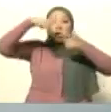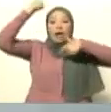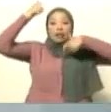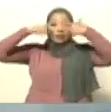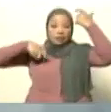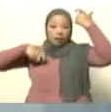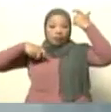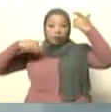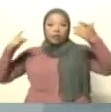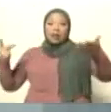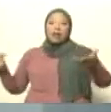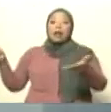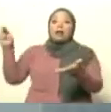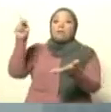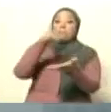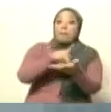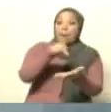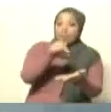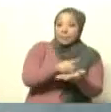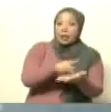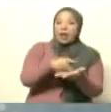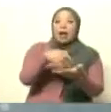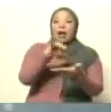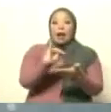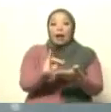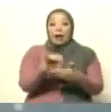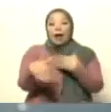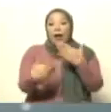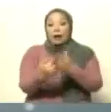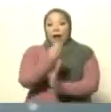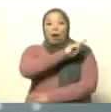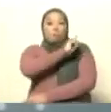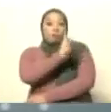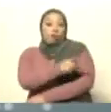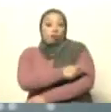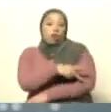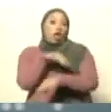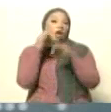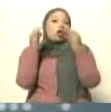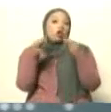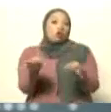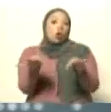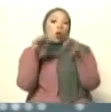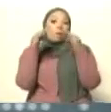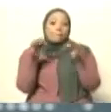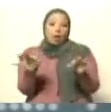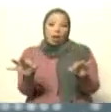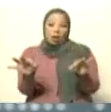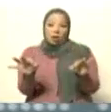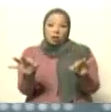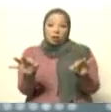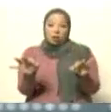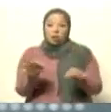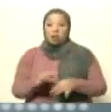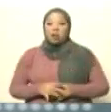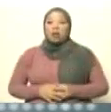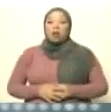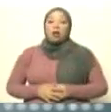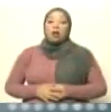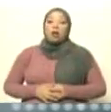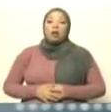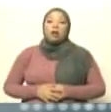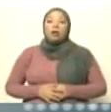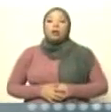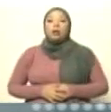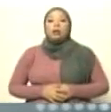contralor, Luciana, el fiscal Isaías Rodríguez, el defensor del pueblo Mundaray, todos comenzaron a regresar al palacio. Y